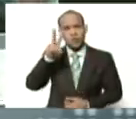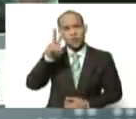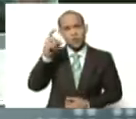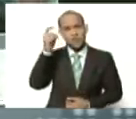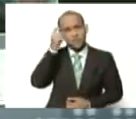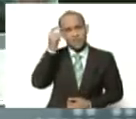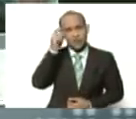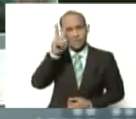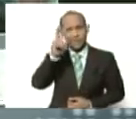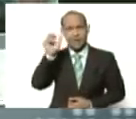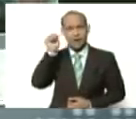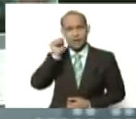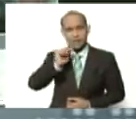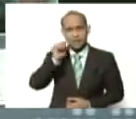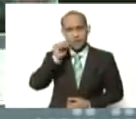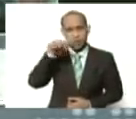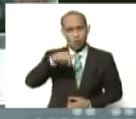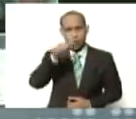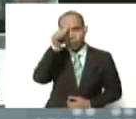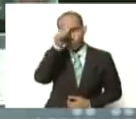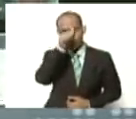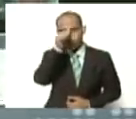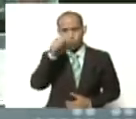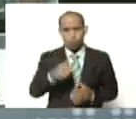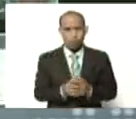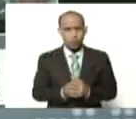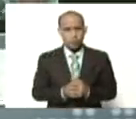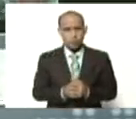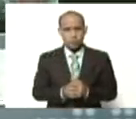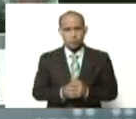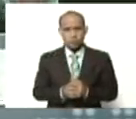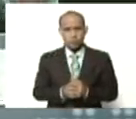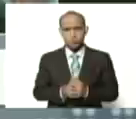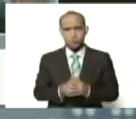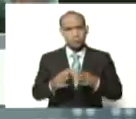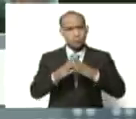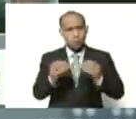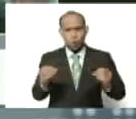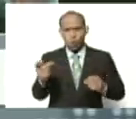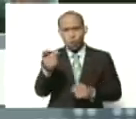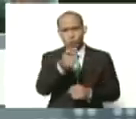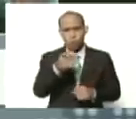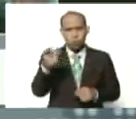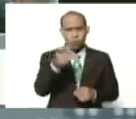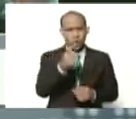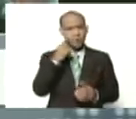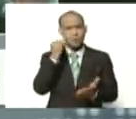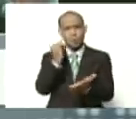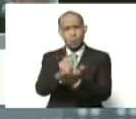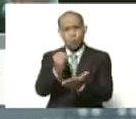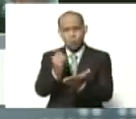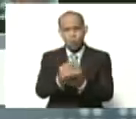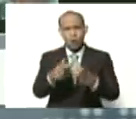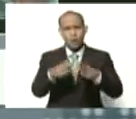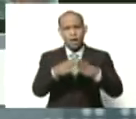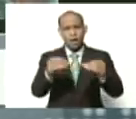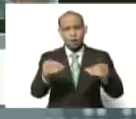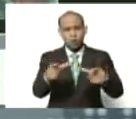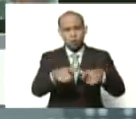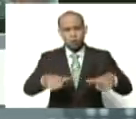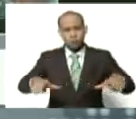sábado y hoy domingo. Hemos estado haciendo pesquisas, pruebas en todas las zonas